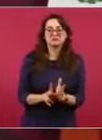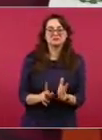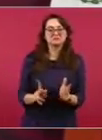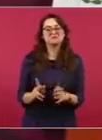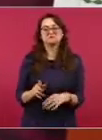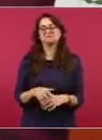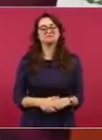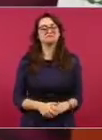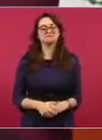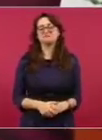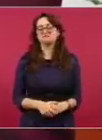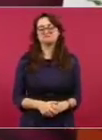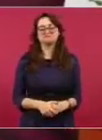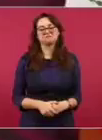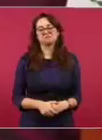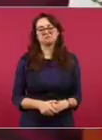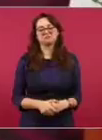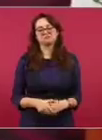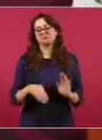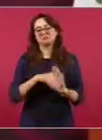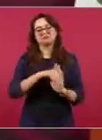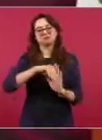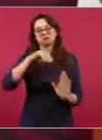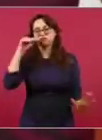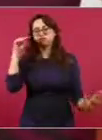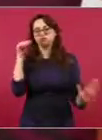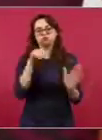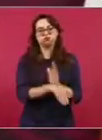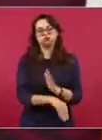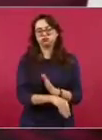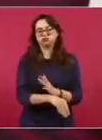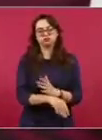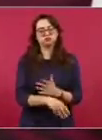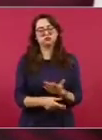en una crisis